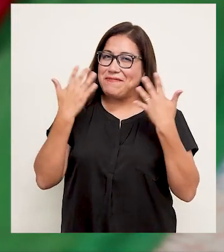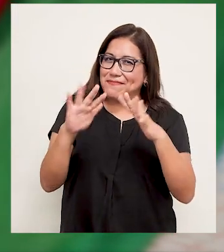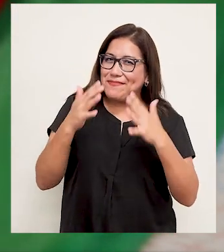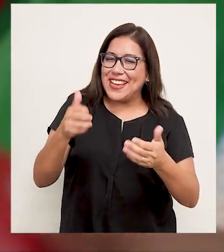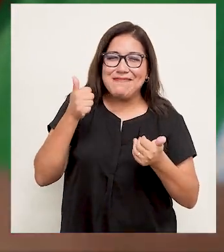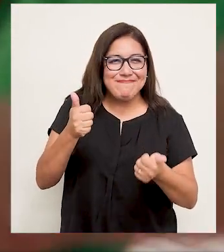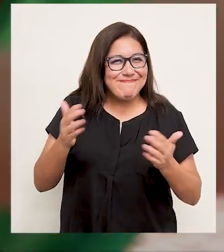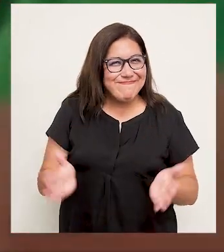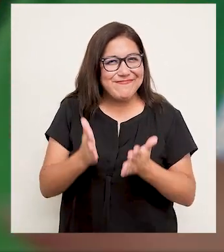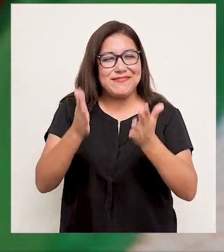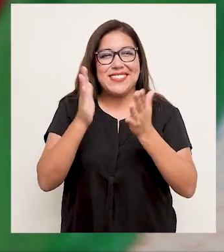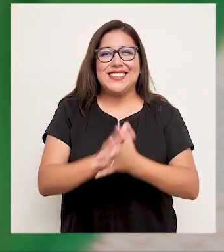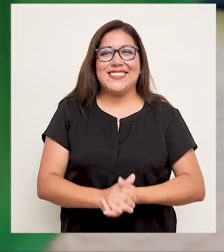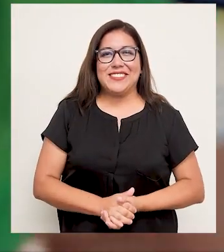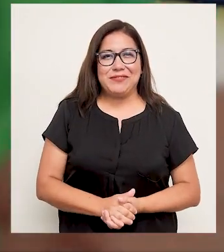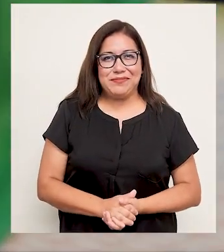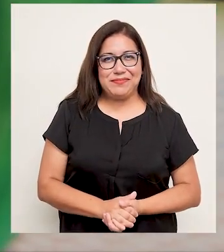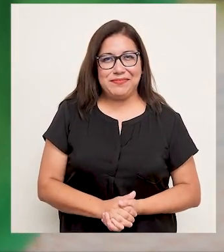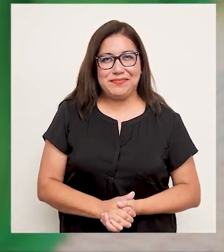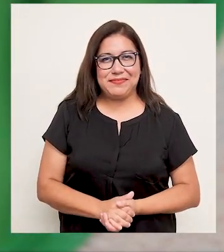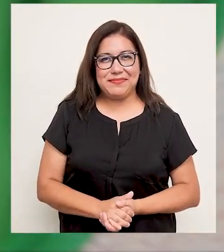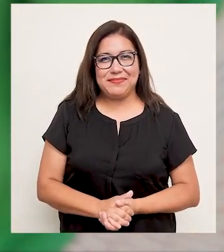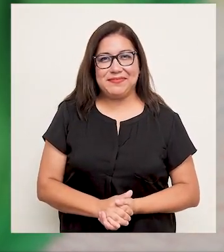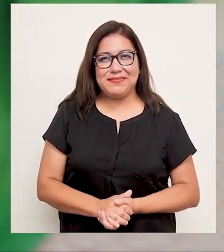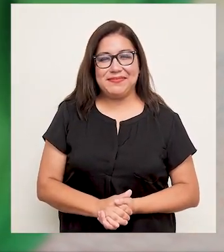muy bien. Vamos.